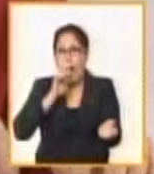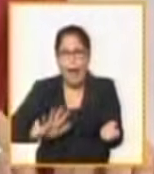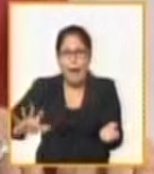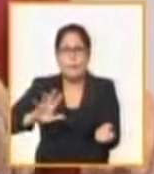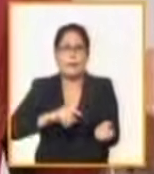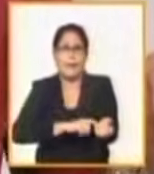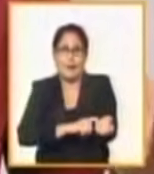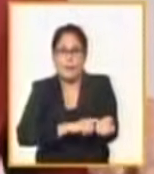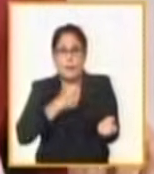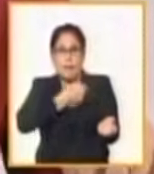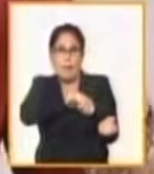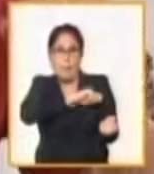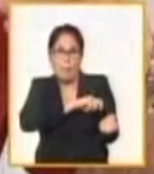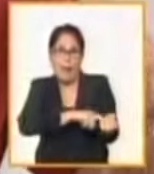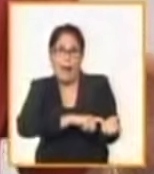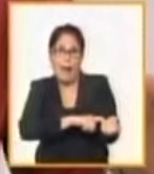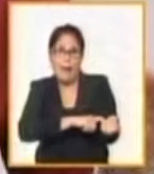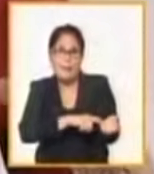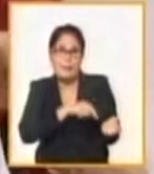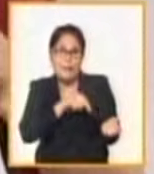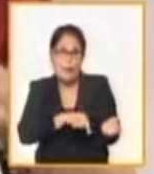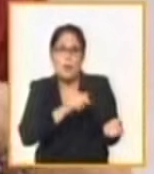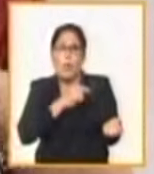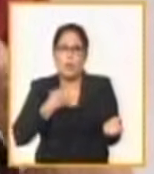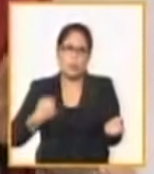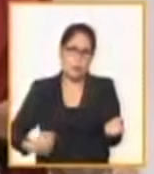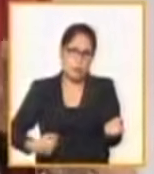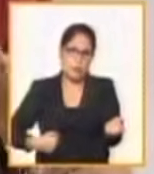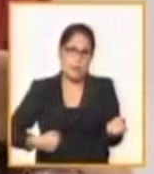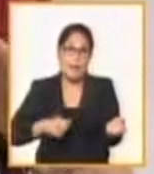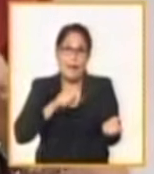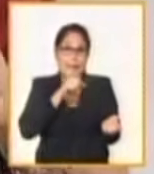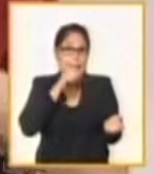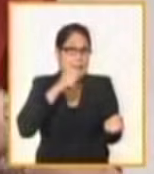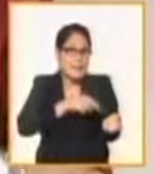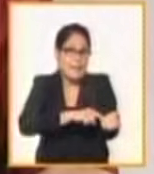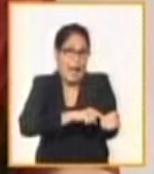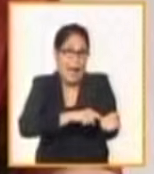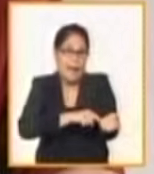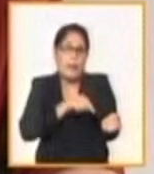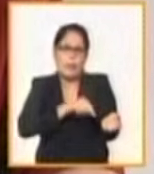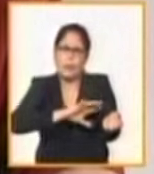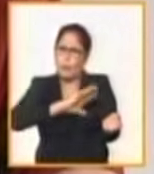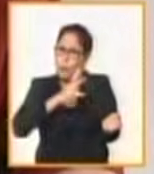ingredientes españoles y tiene ingredientes chinos. Es decir, que hasta en el ajiaco